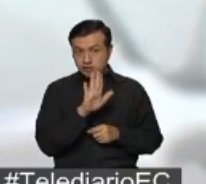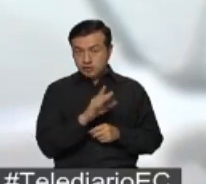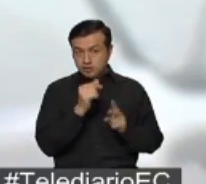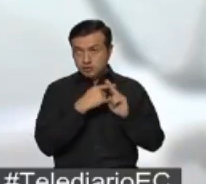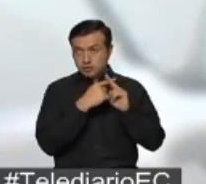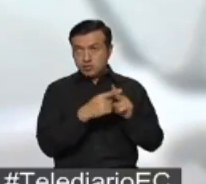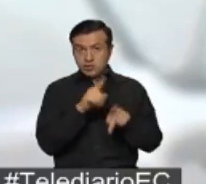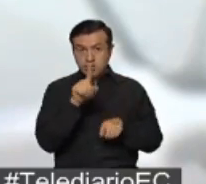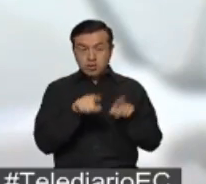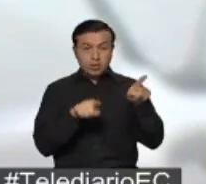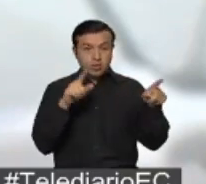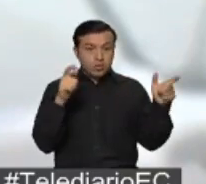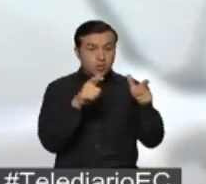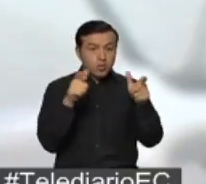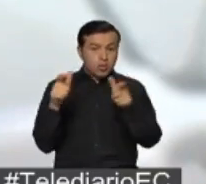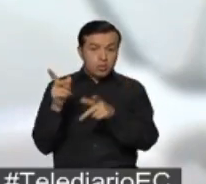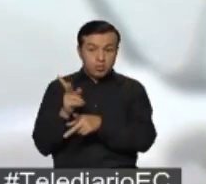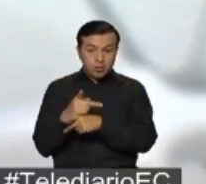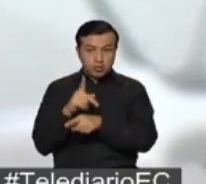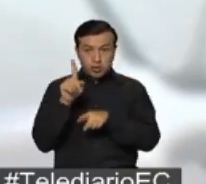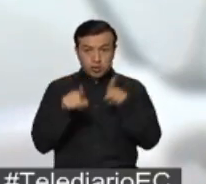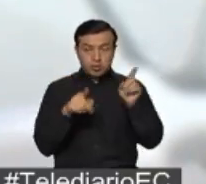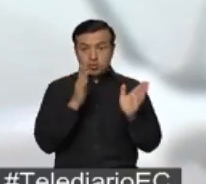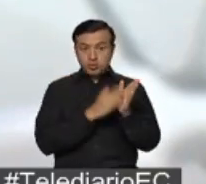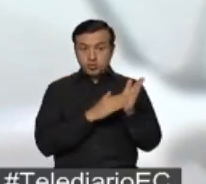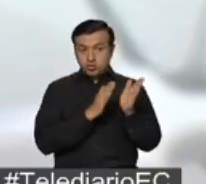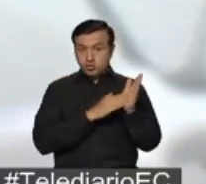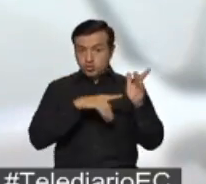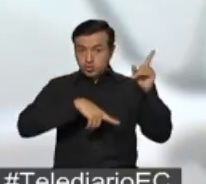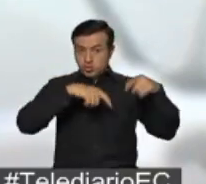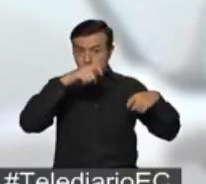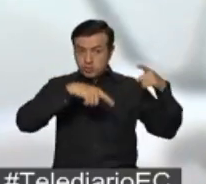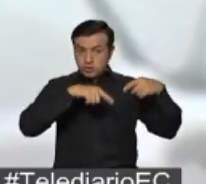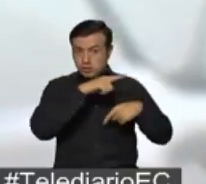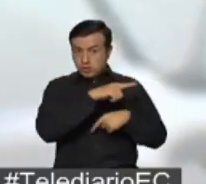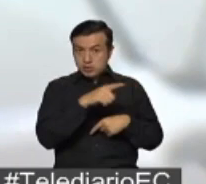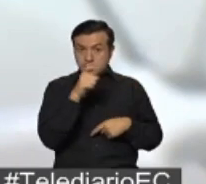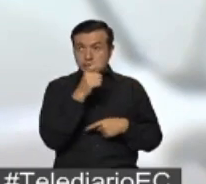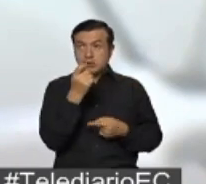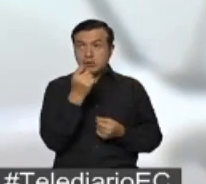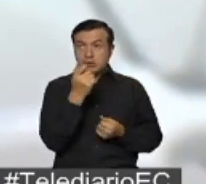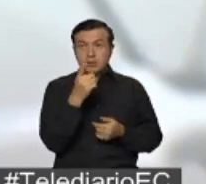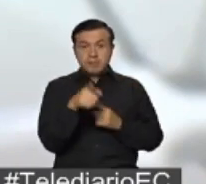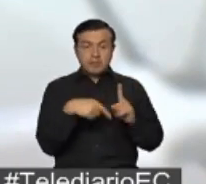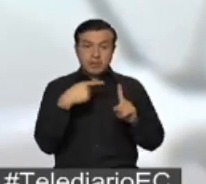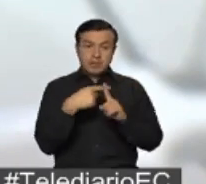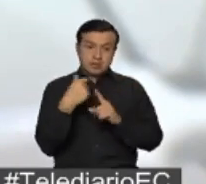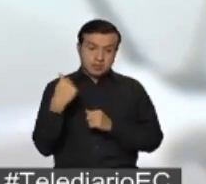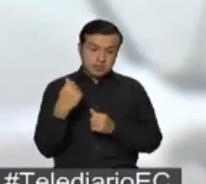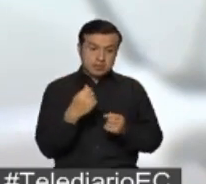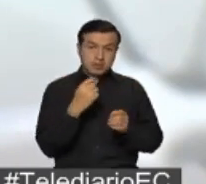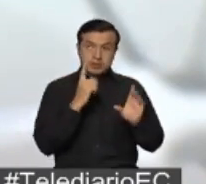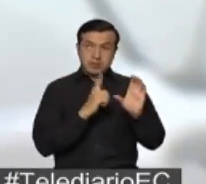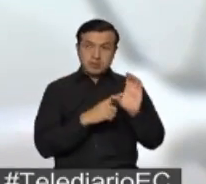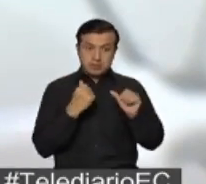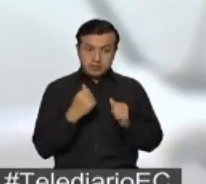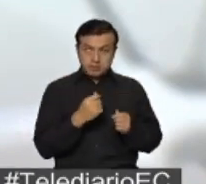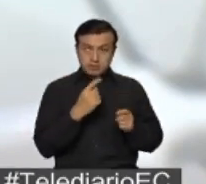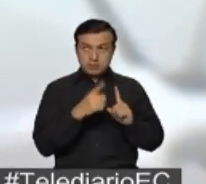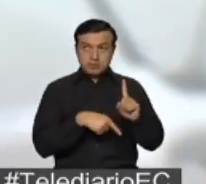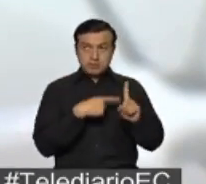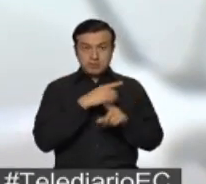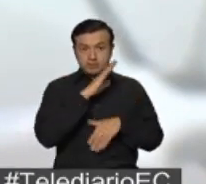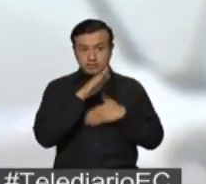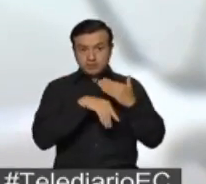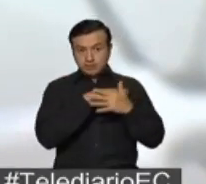aquellas unidades productivas aquellos socios de las cooperativas que necesiten una inyección de capital para salir adelante luego